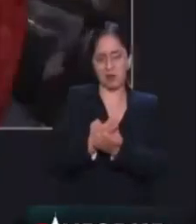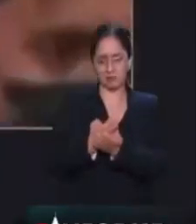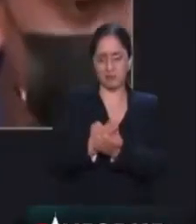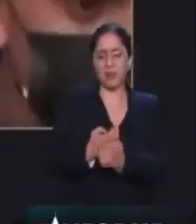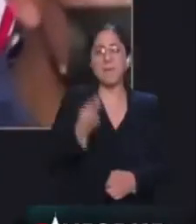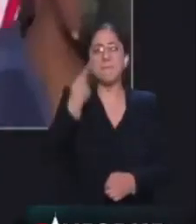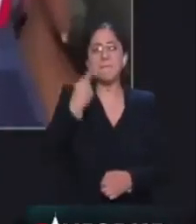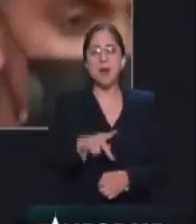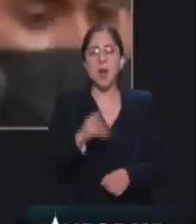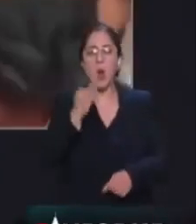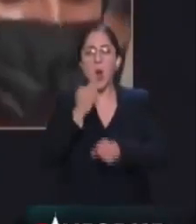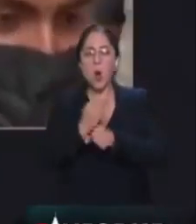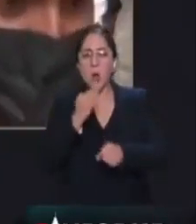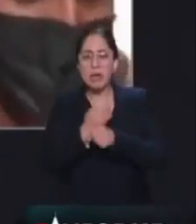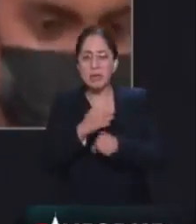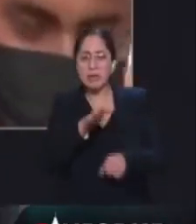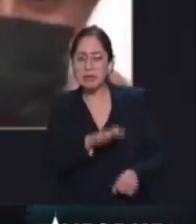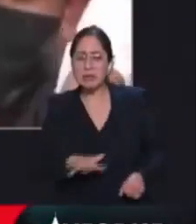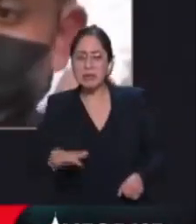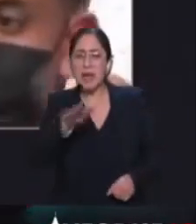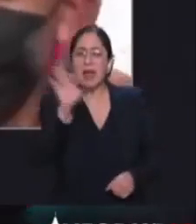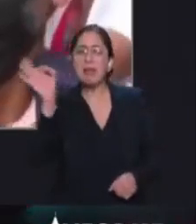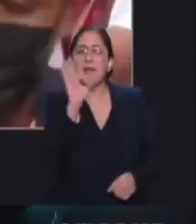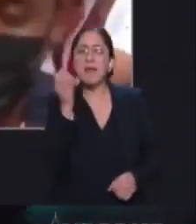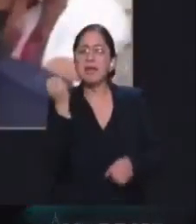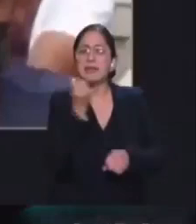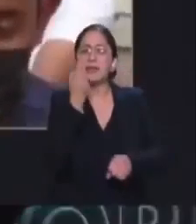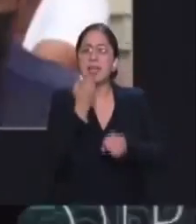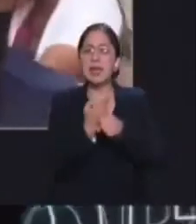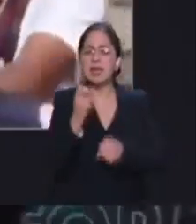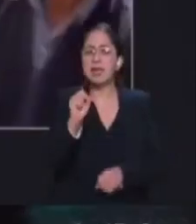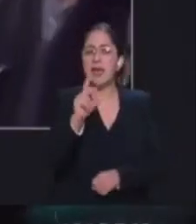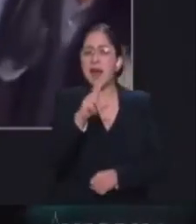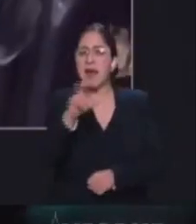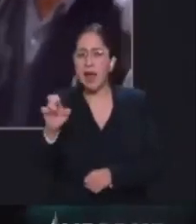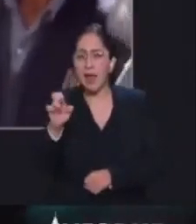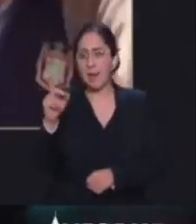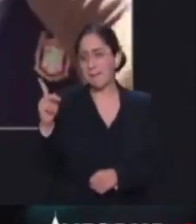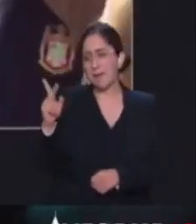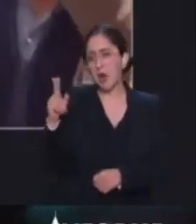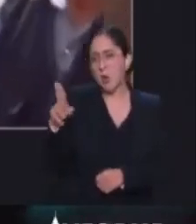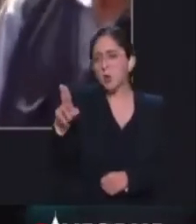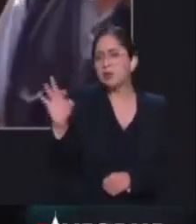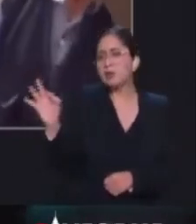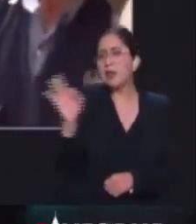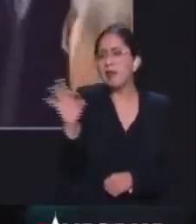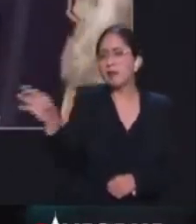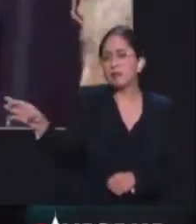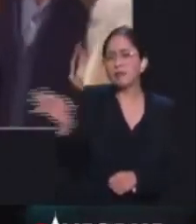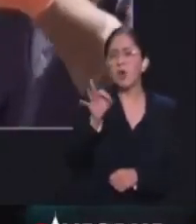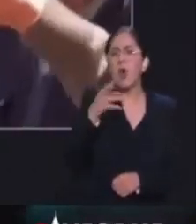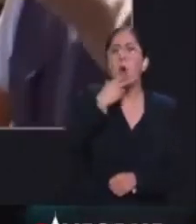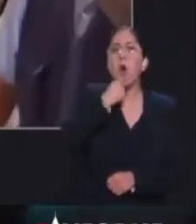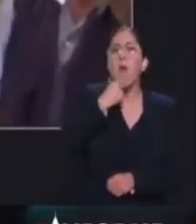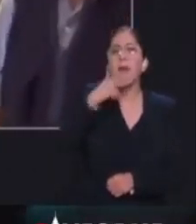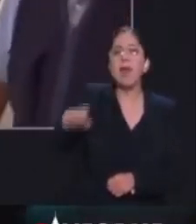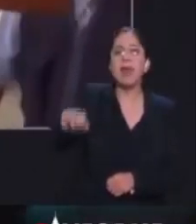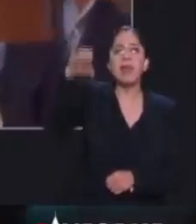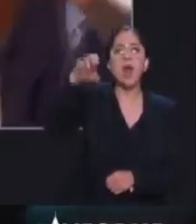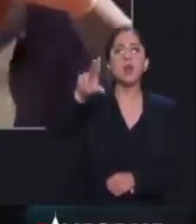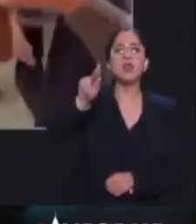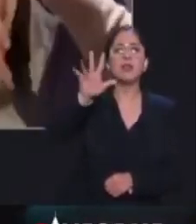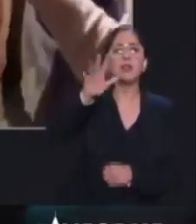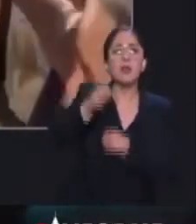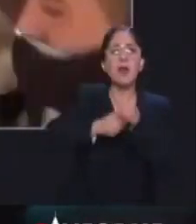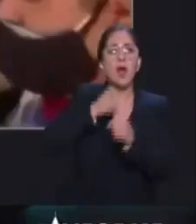últimos minutos es que el probable canciller peruano sea un hombre de 85 años, el